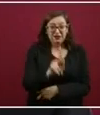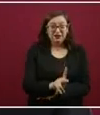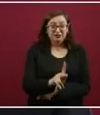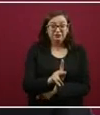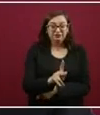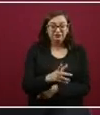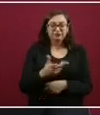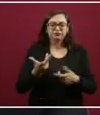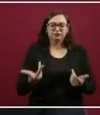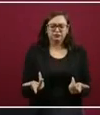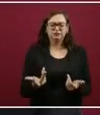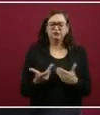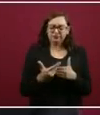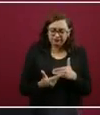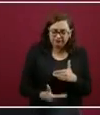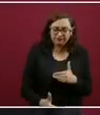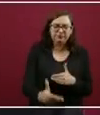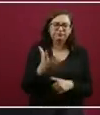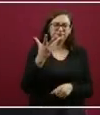pero